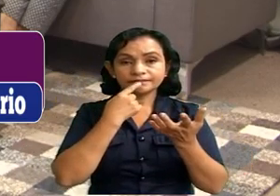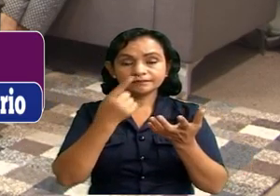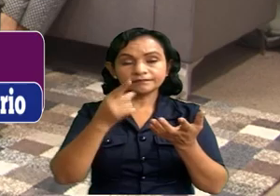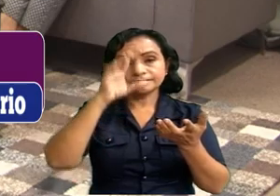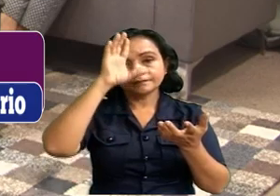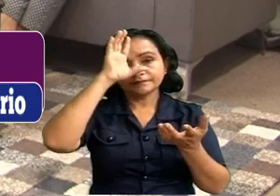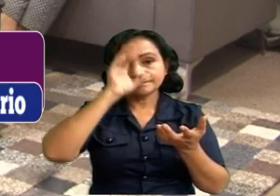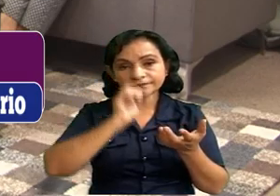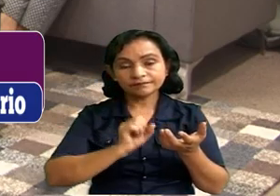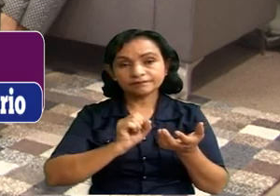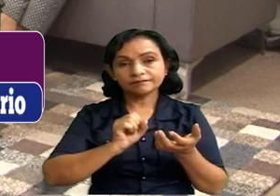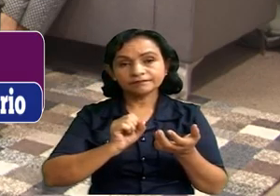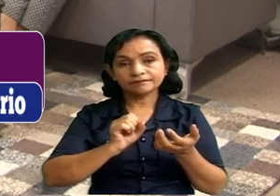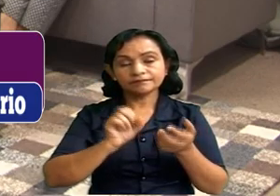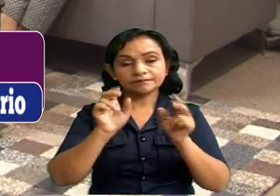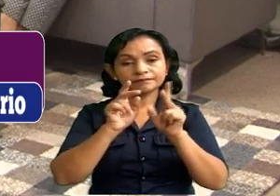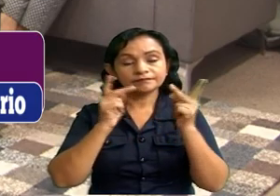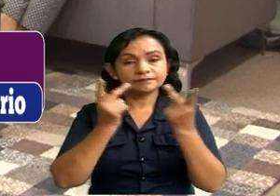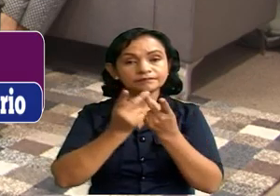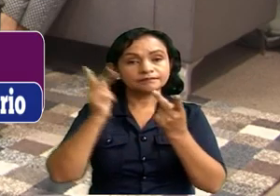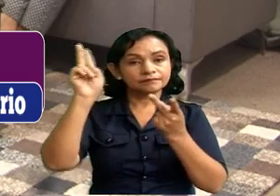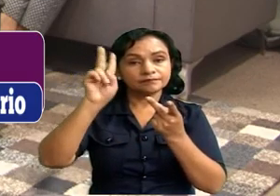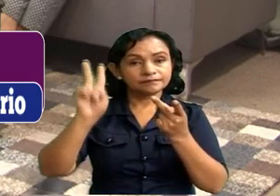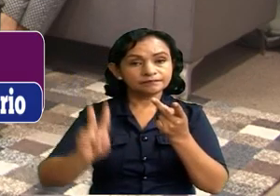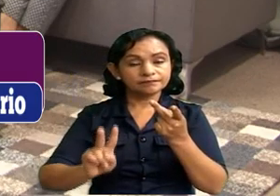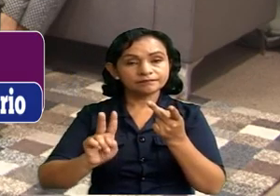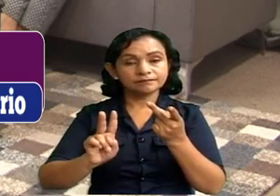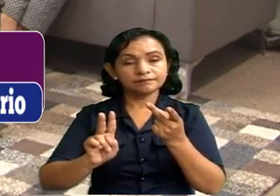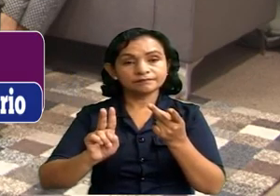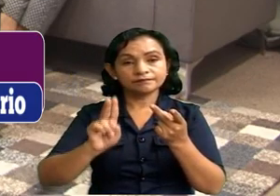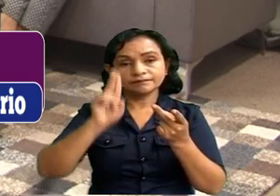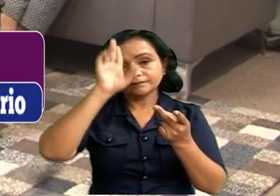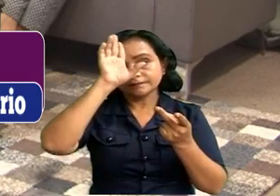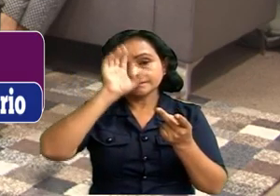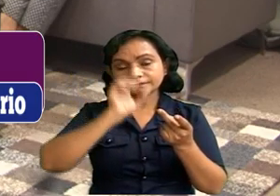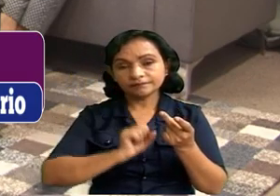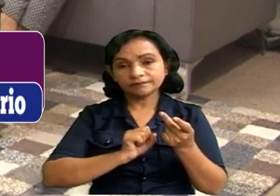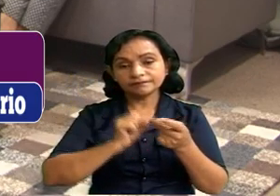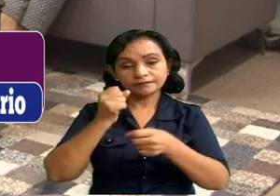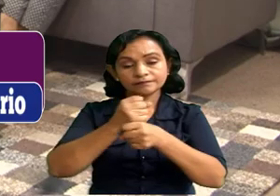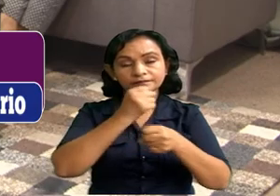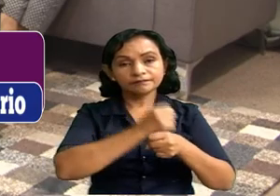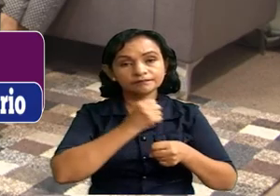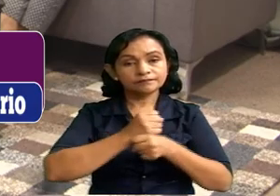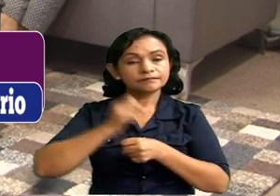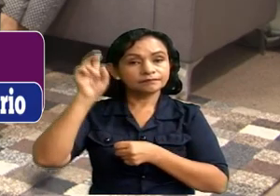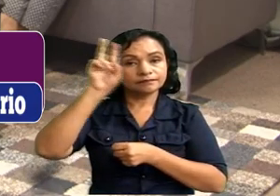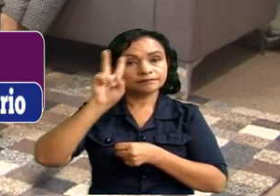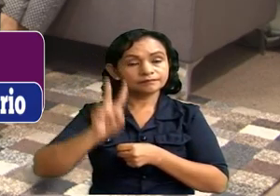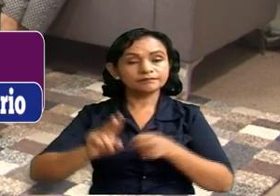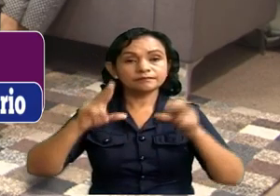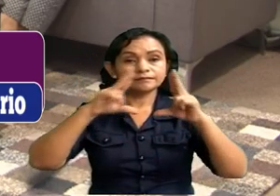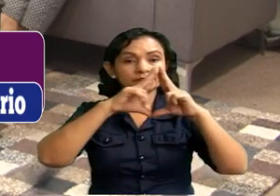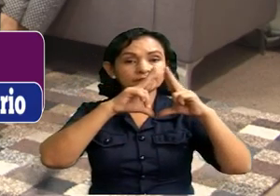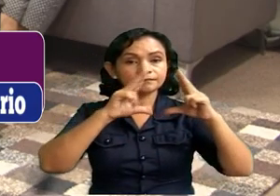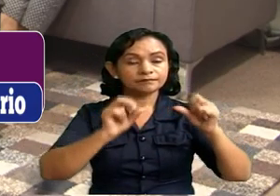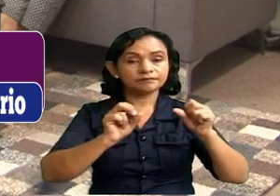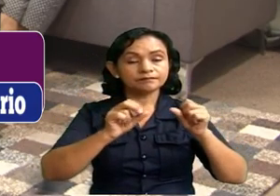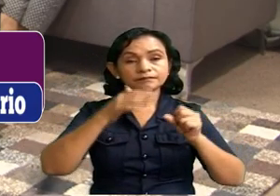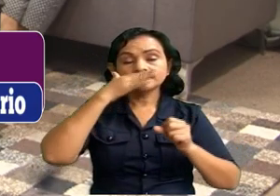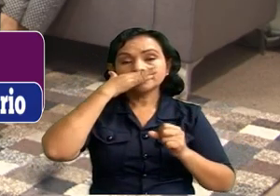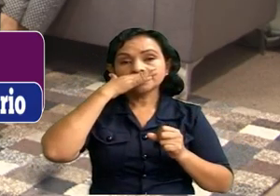embajador, representante del pueblo venezolano y a todo el cuerpo, al todo el cuerpo de trabajo de la embajada, que Nicaragua y el